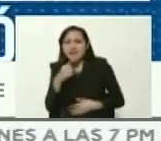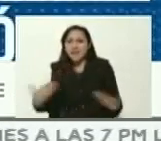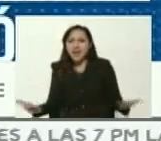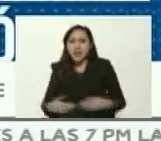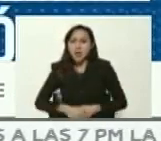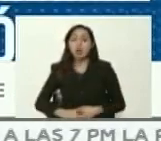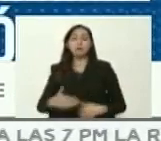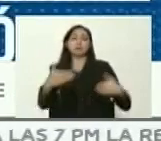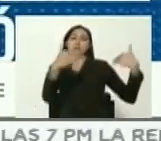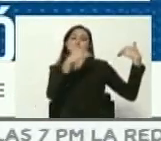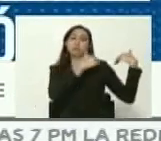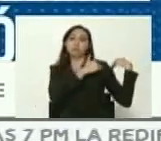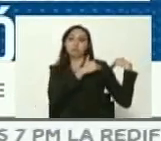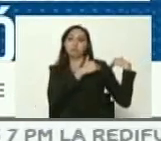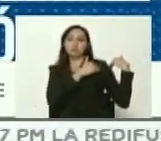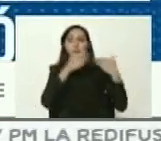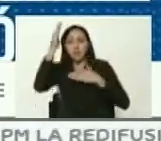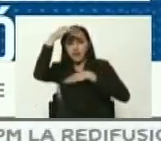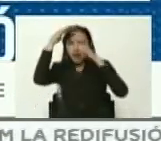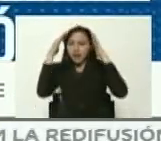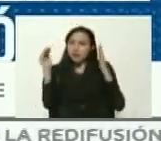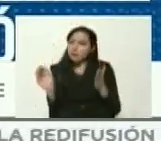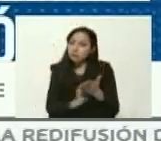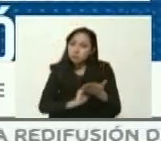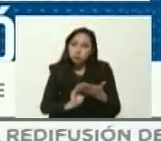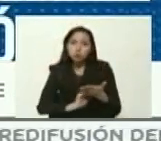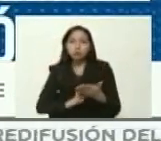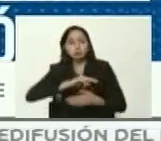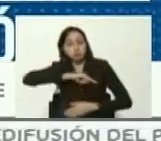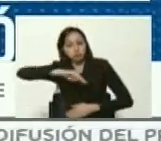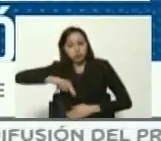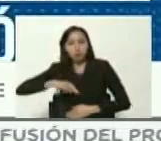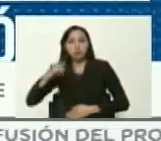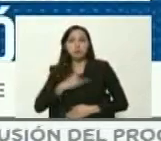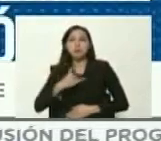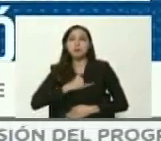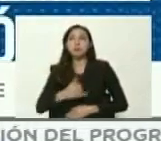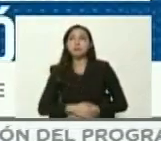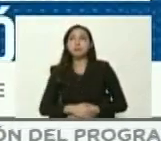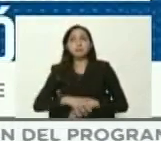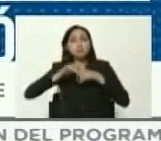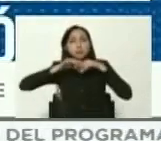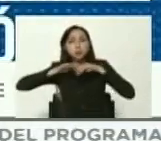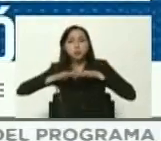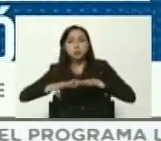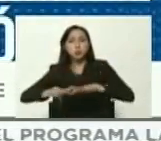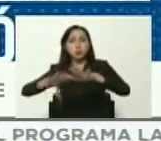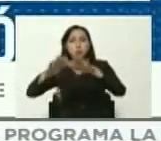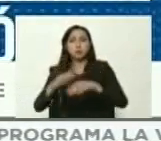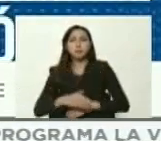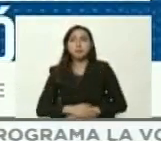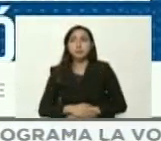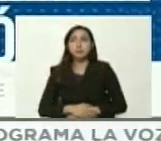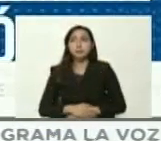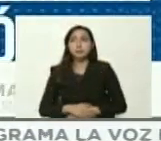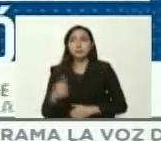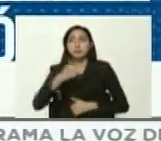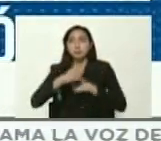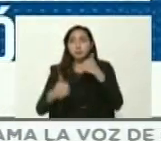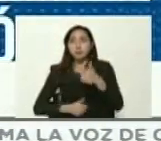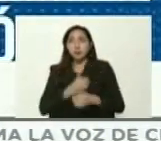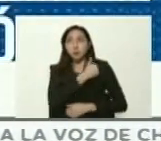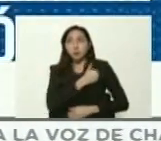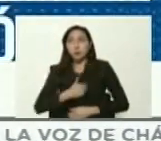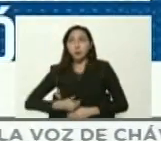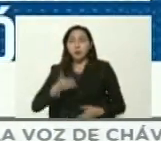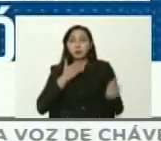nuestra responsabilidad atender y resolver y desplegarnos, señores vicepresidentes. Aquí tengo al vicepresidente de